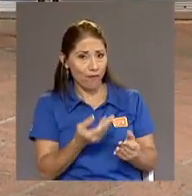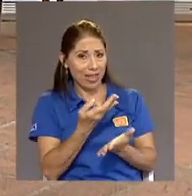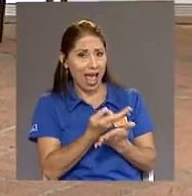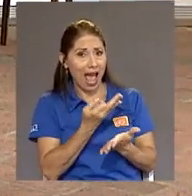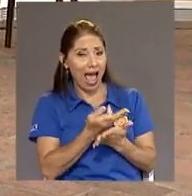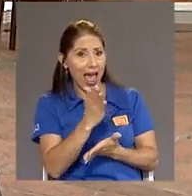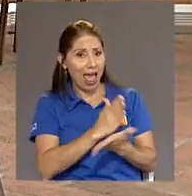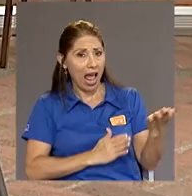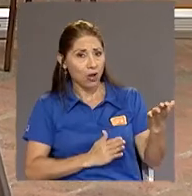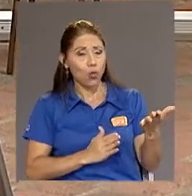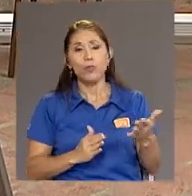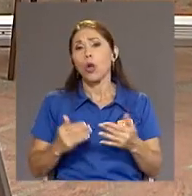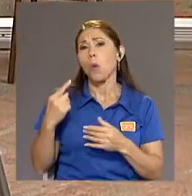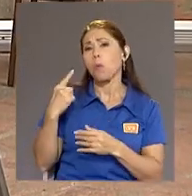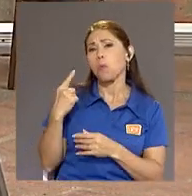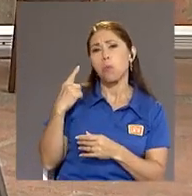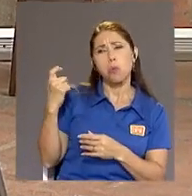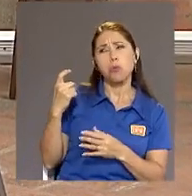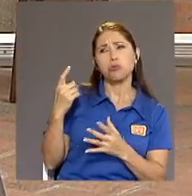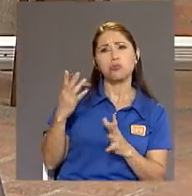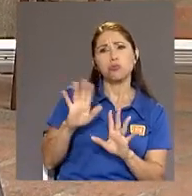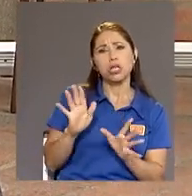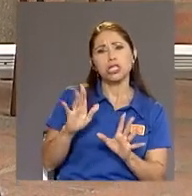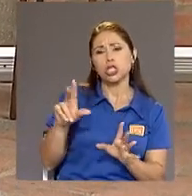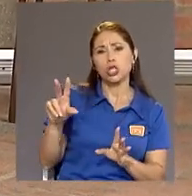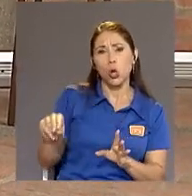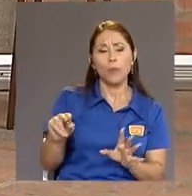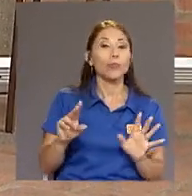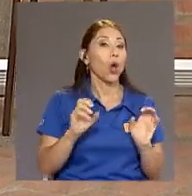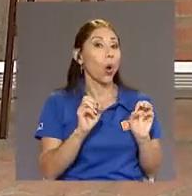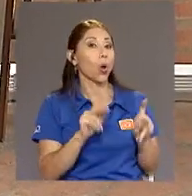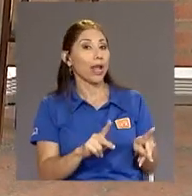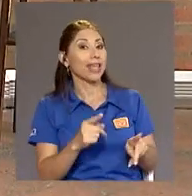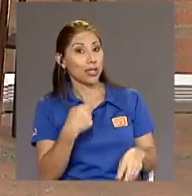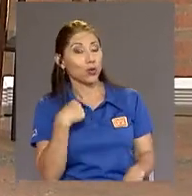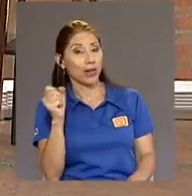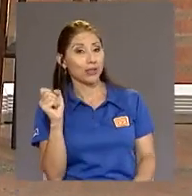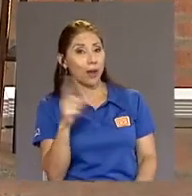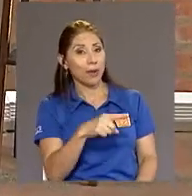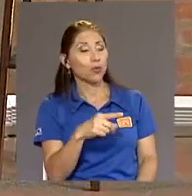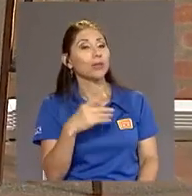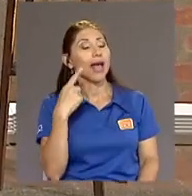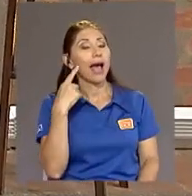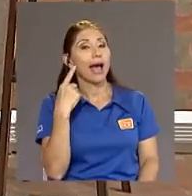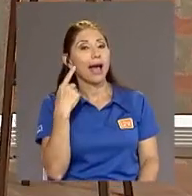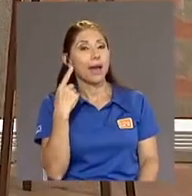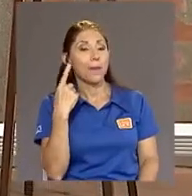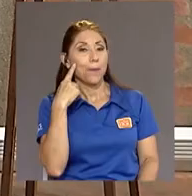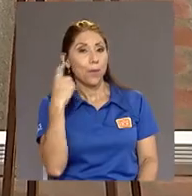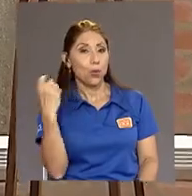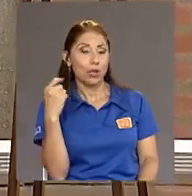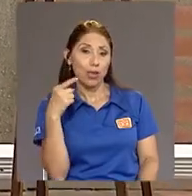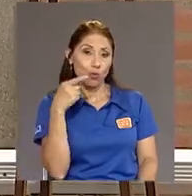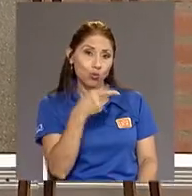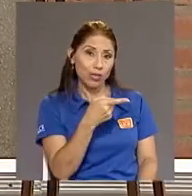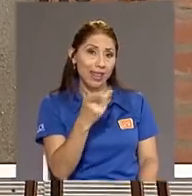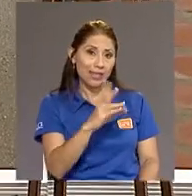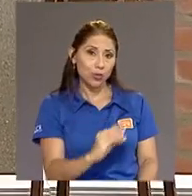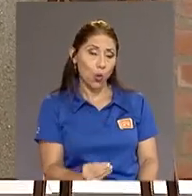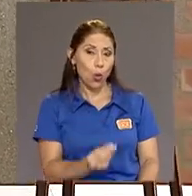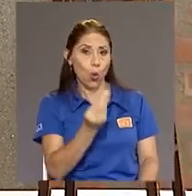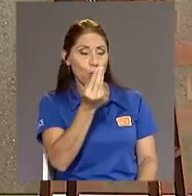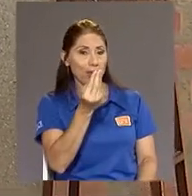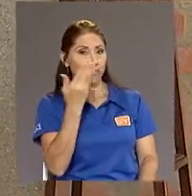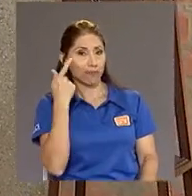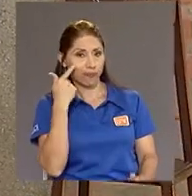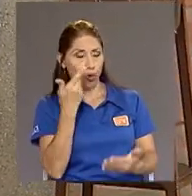no. Okay. Y un poco es llegar precisamente... Perdón, y es que le hice la pregunta... Porque usted es muy joven, como se puede